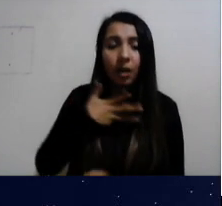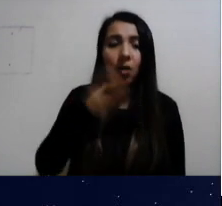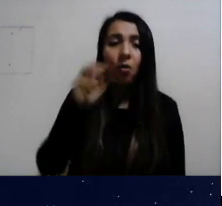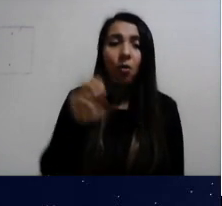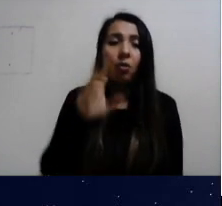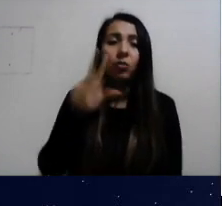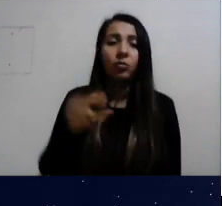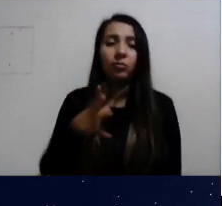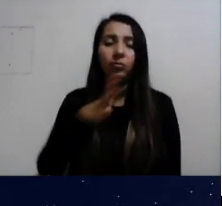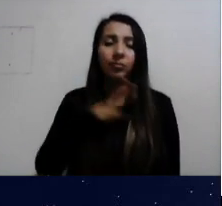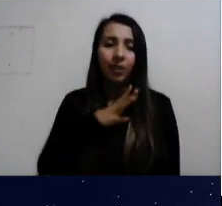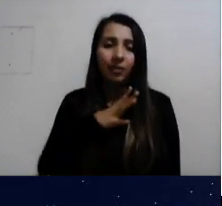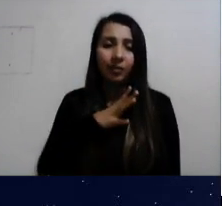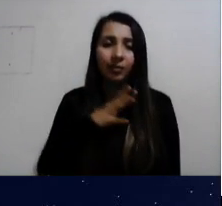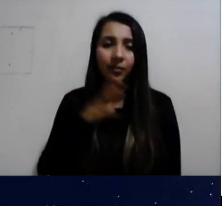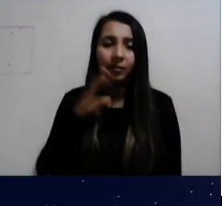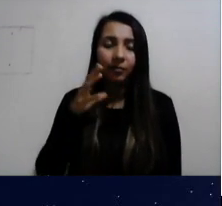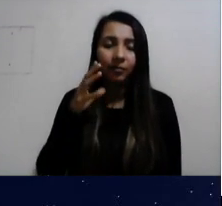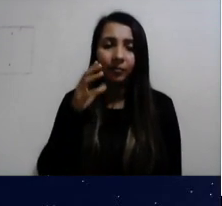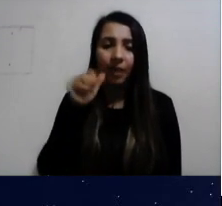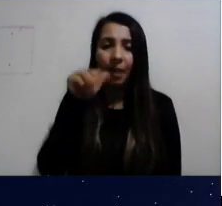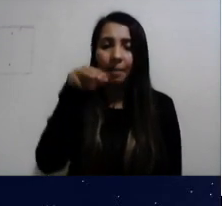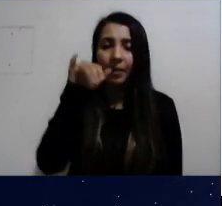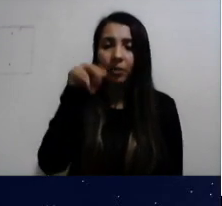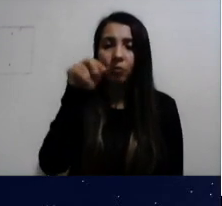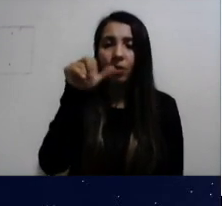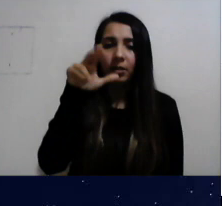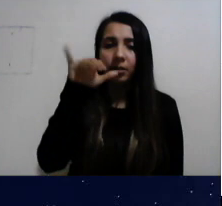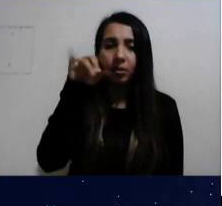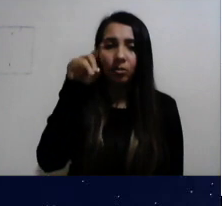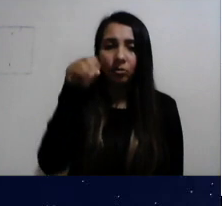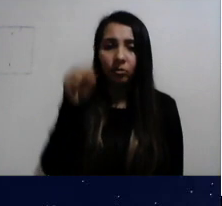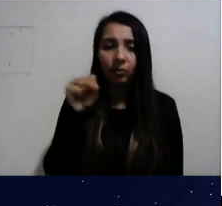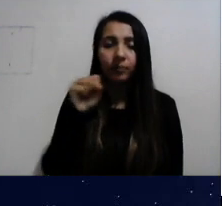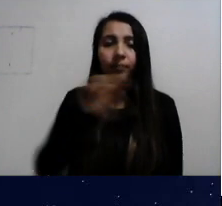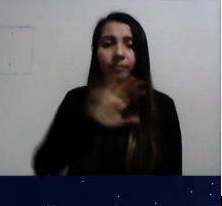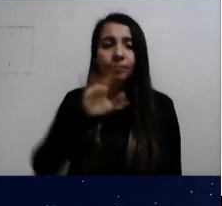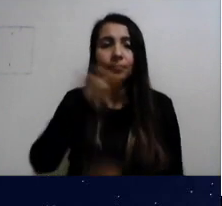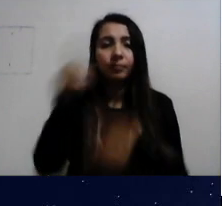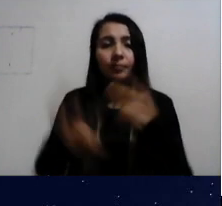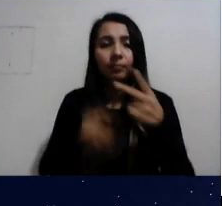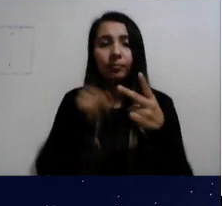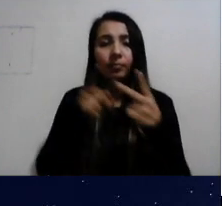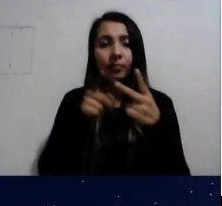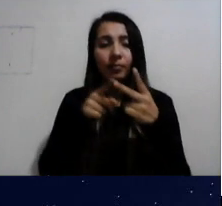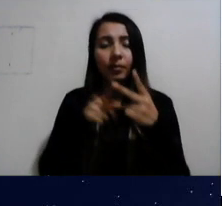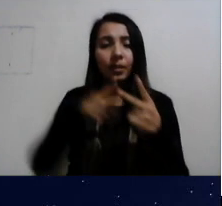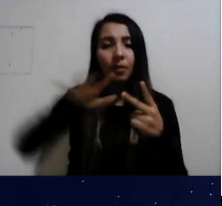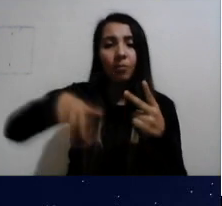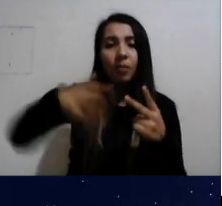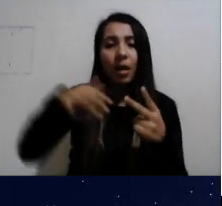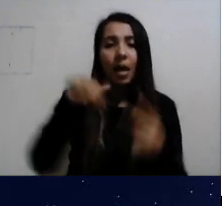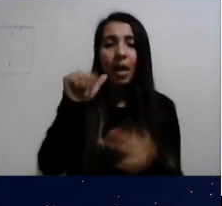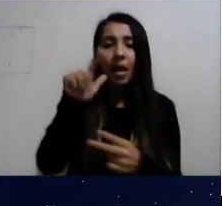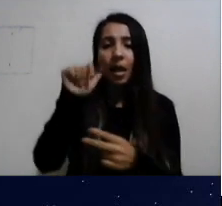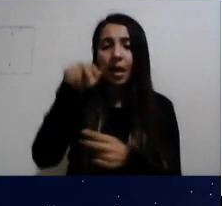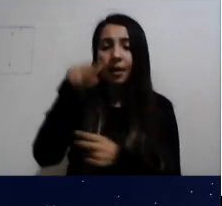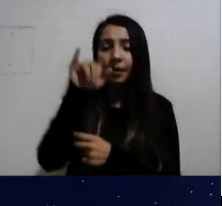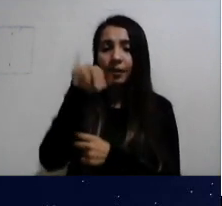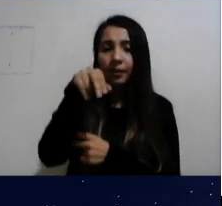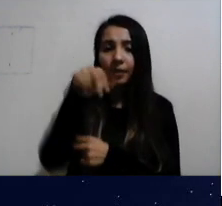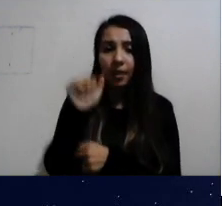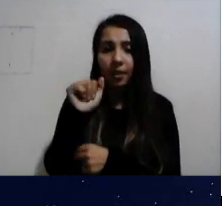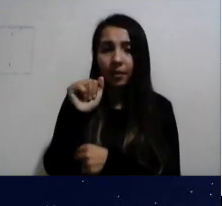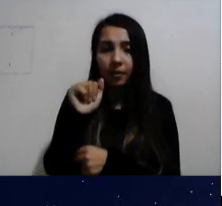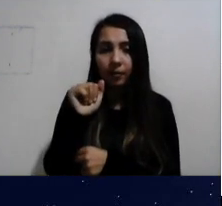cerca. La segunda sería buscar a la NINA en los cuerpos menores con una misión del proyecto como